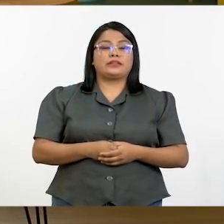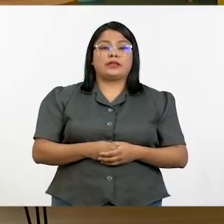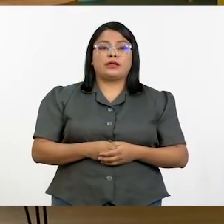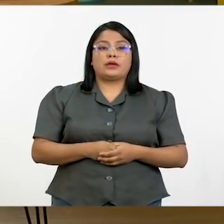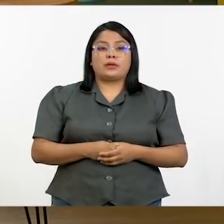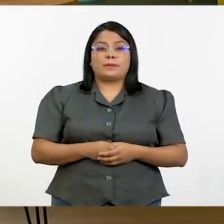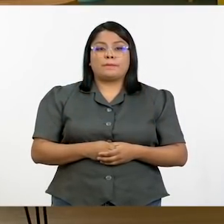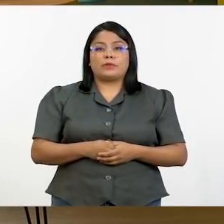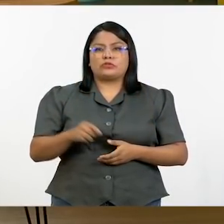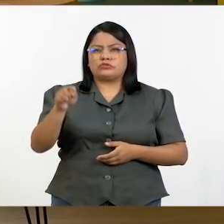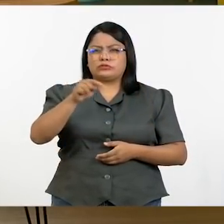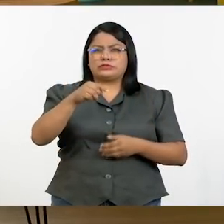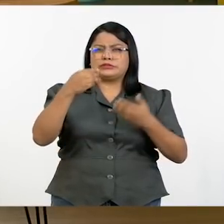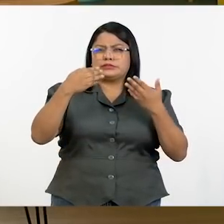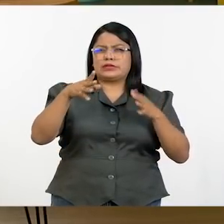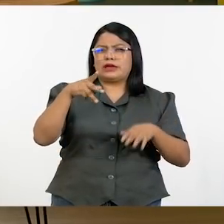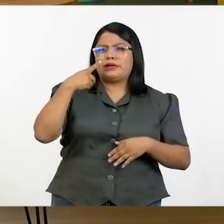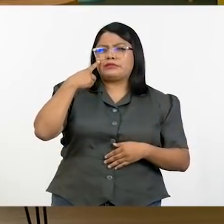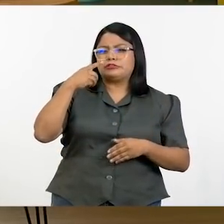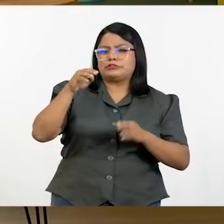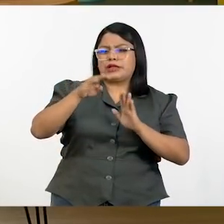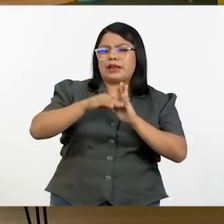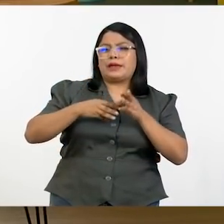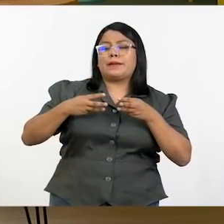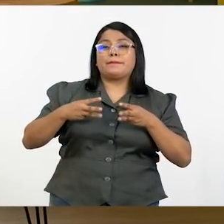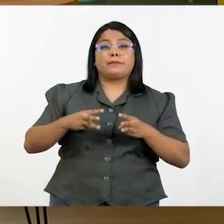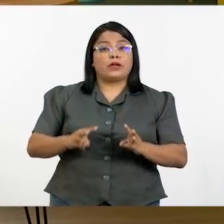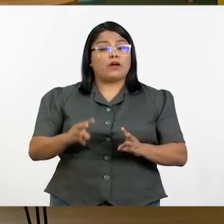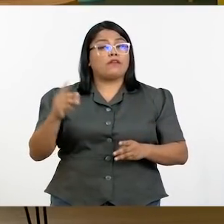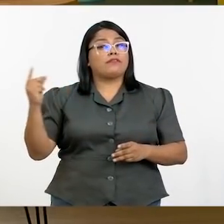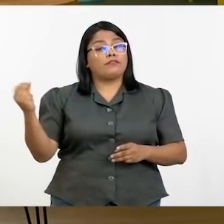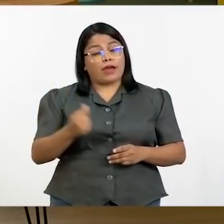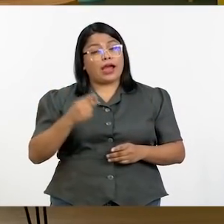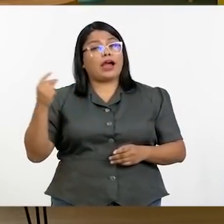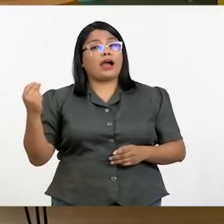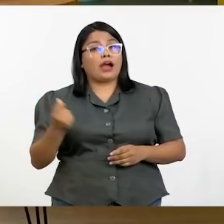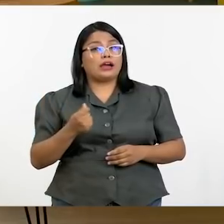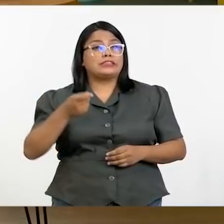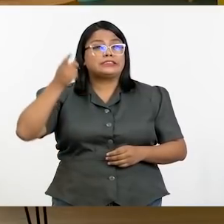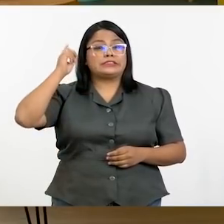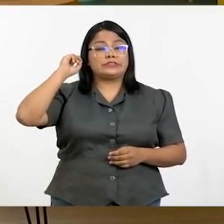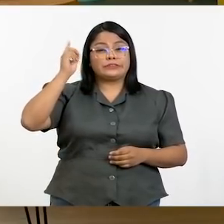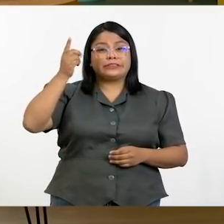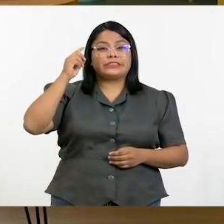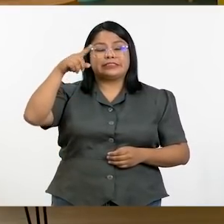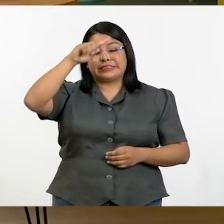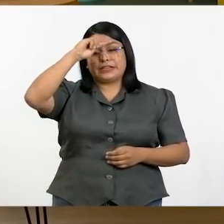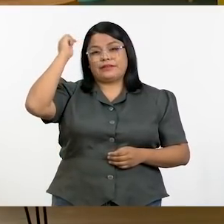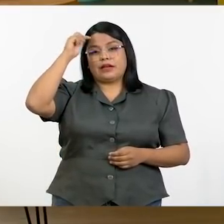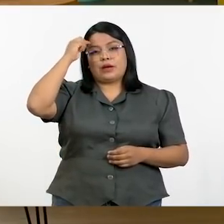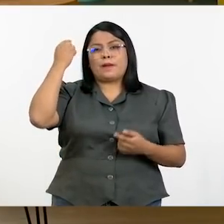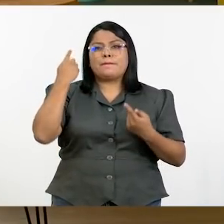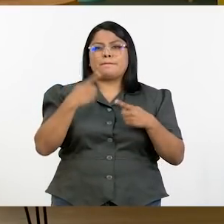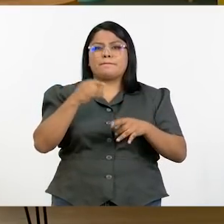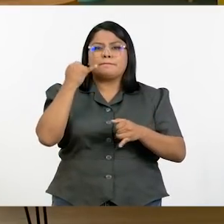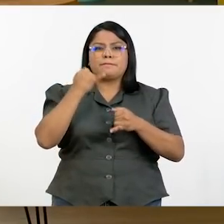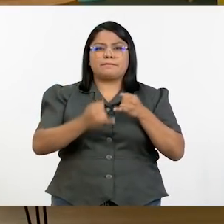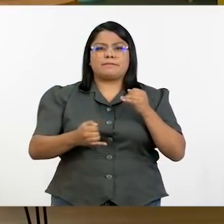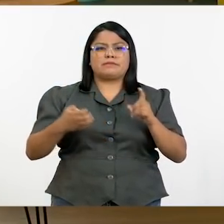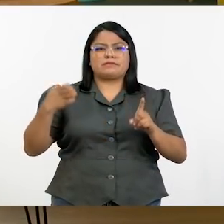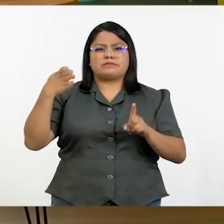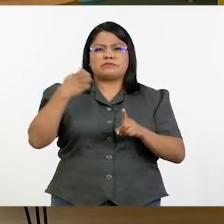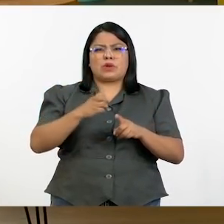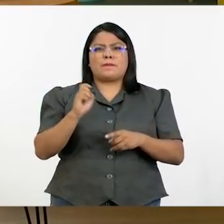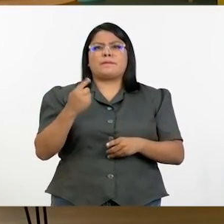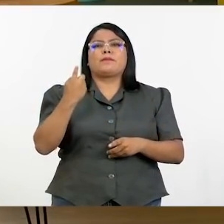y realmente, si ustedes se han dado cuenta, esta guía metodológica nos facilita a nosotros en cierta medida nuestro trabajo, pero al final el